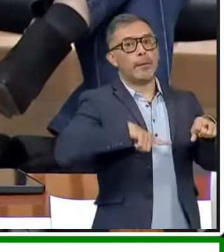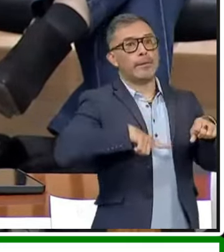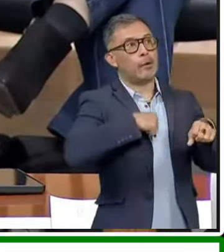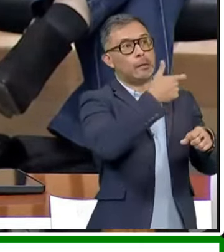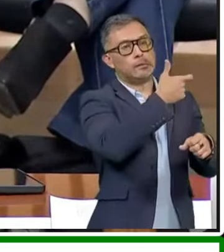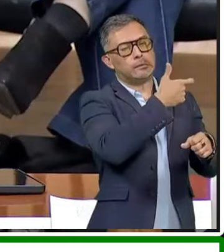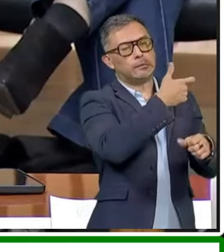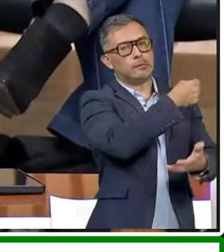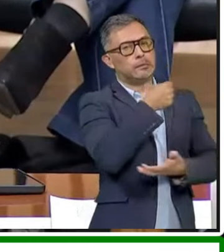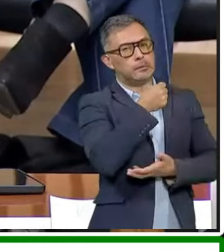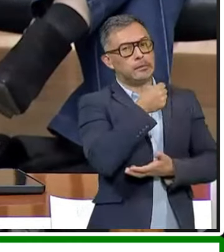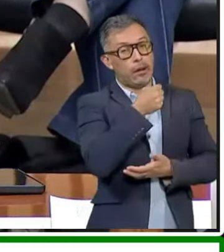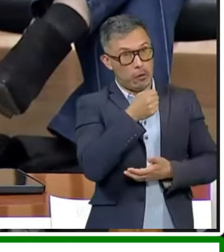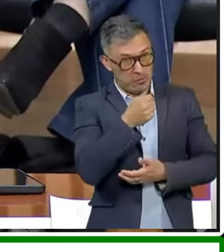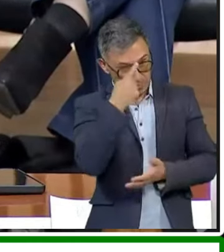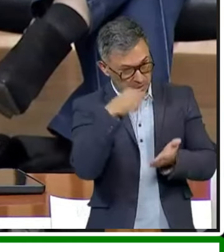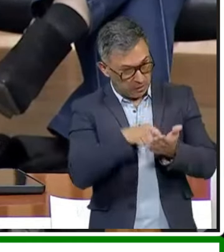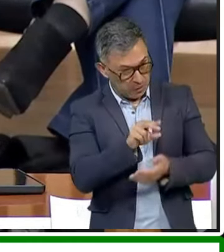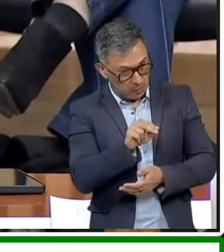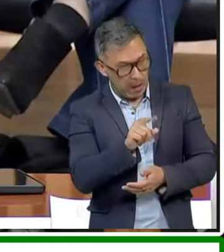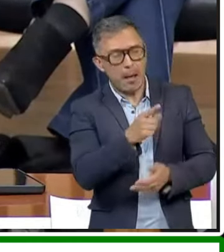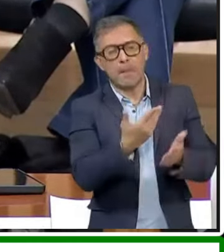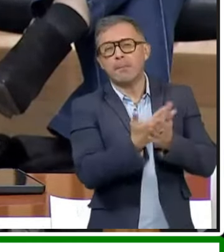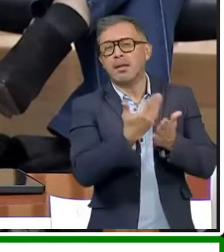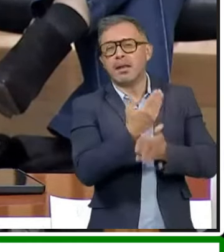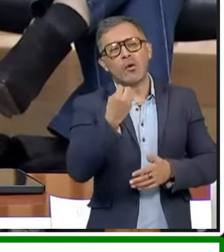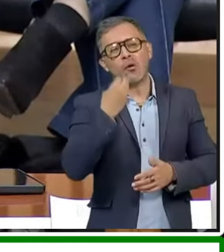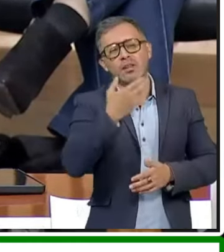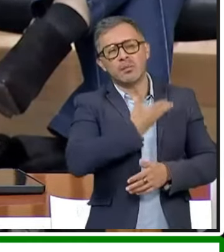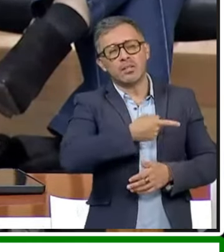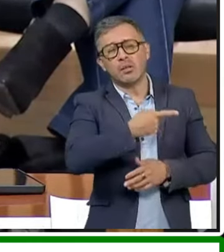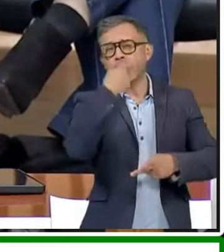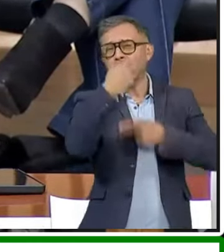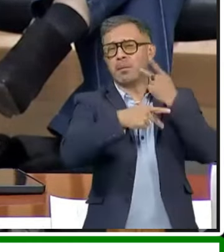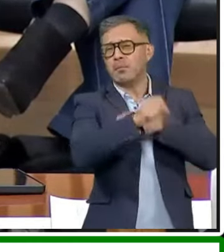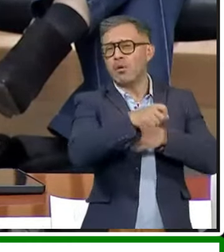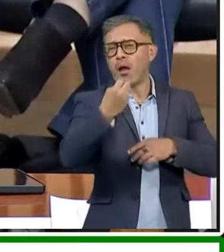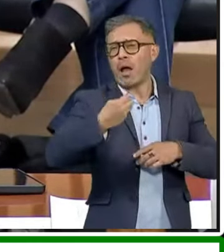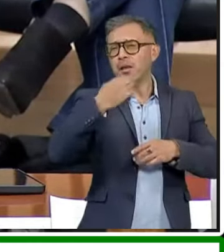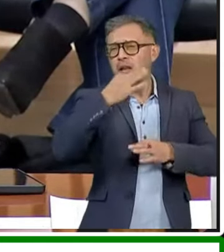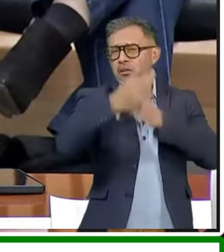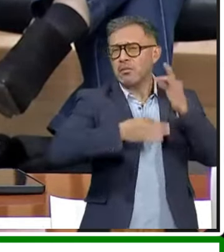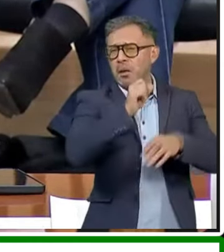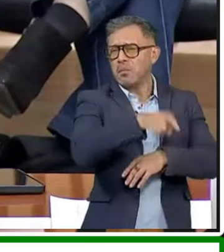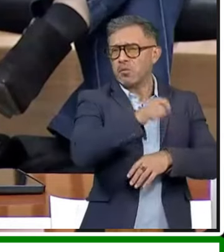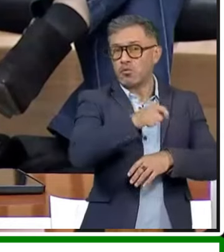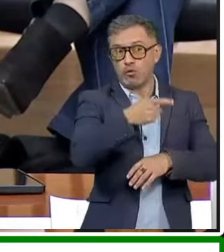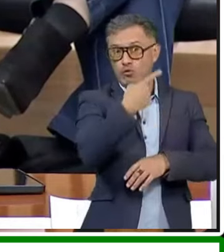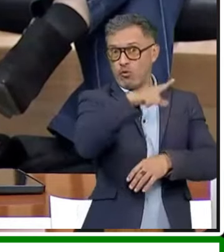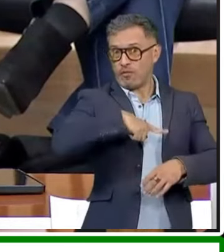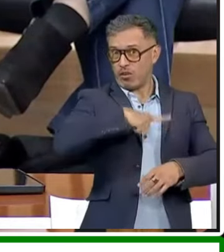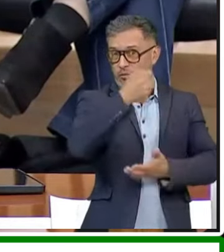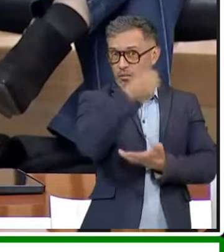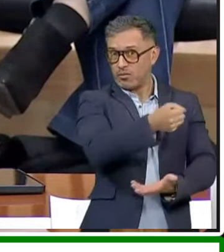pues pregunten en las mañaneras que todo el tiempo está en campaña permanente y son recursos públicos y eso sí, no acusan